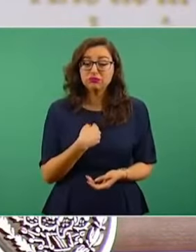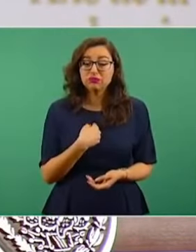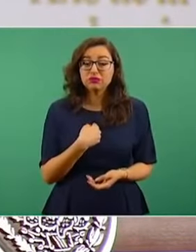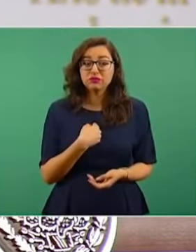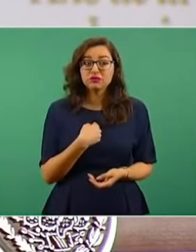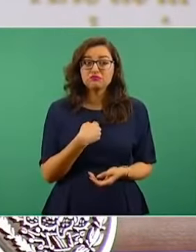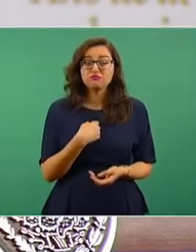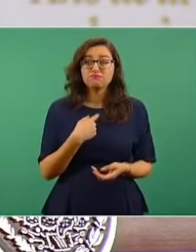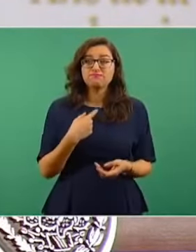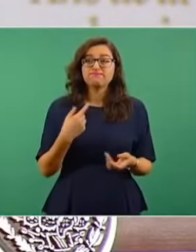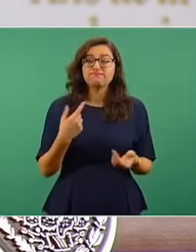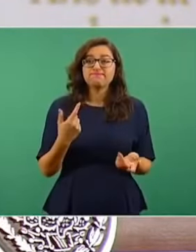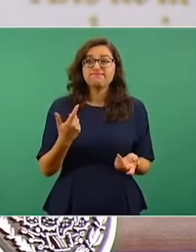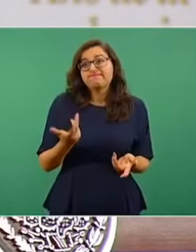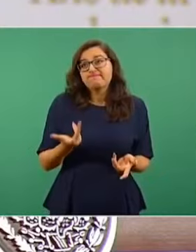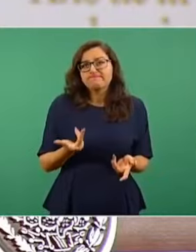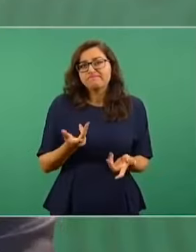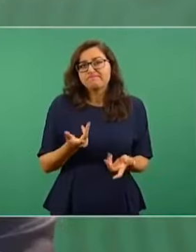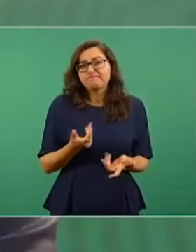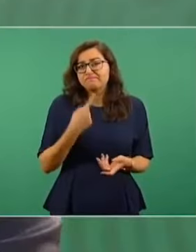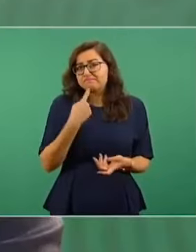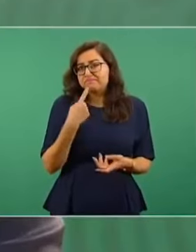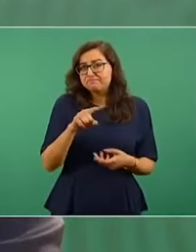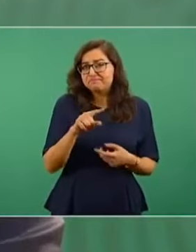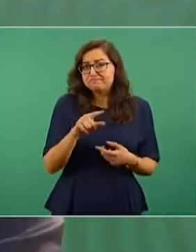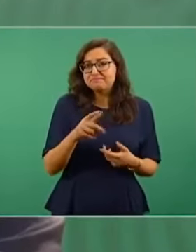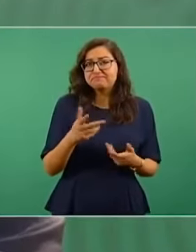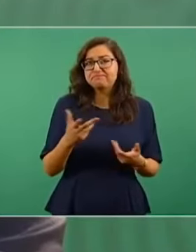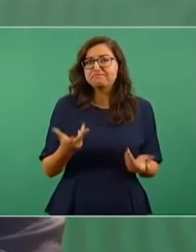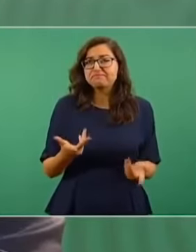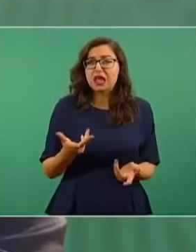conocimiento si la fiscalía